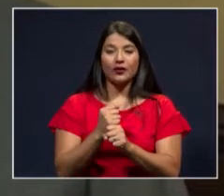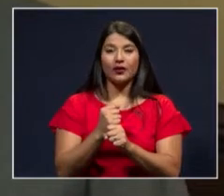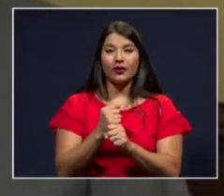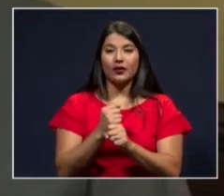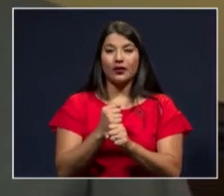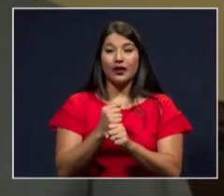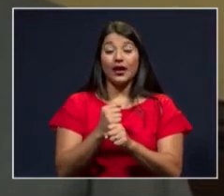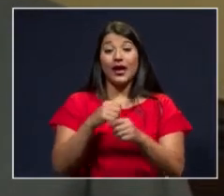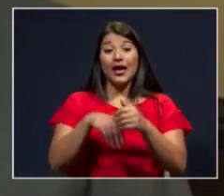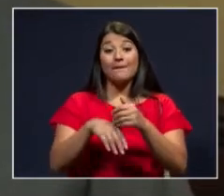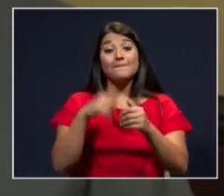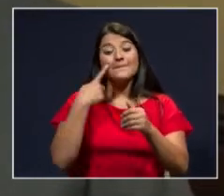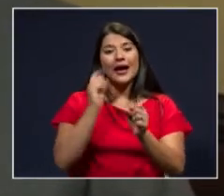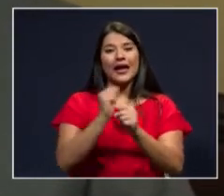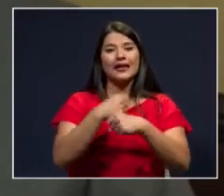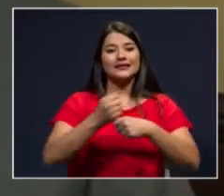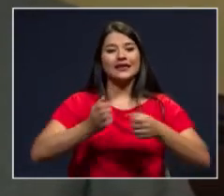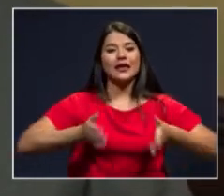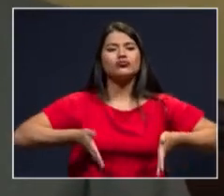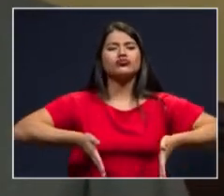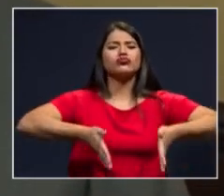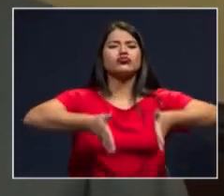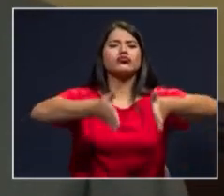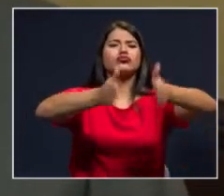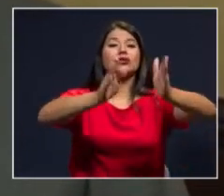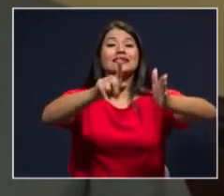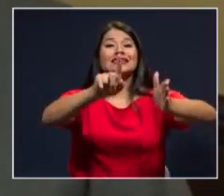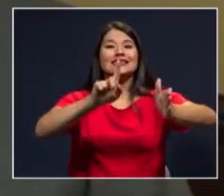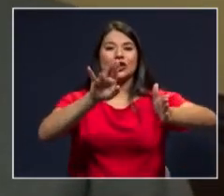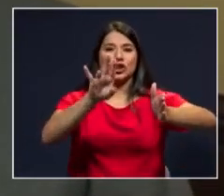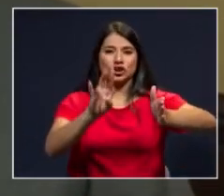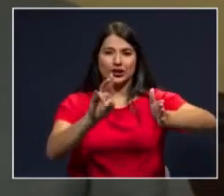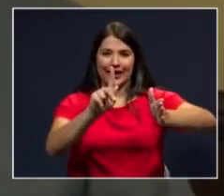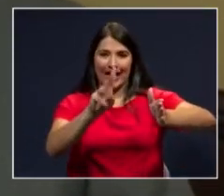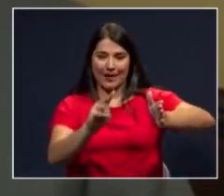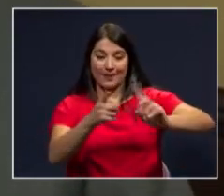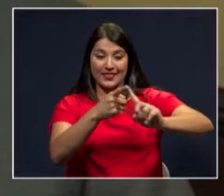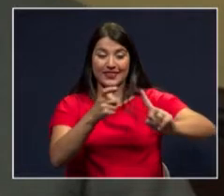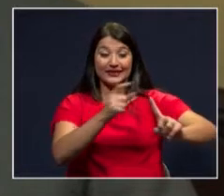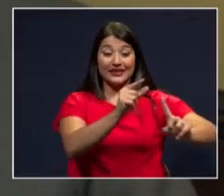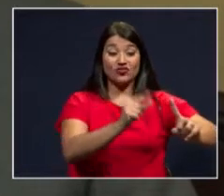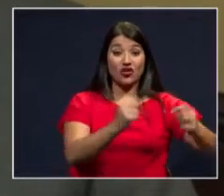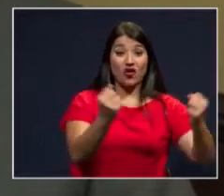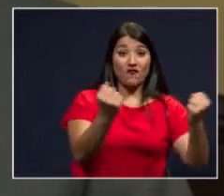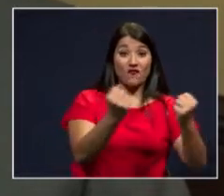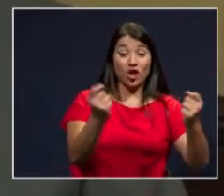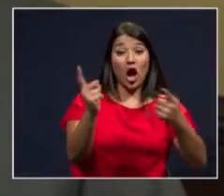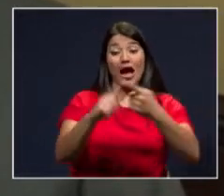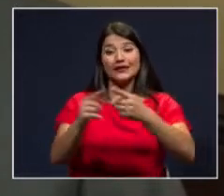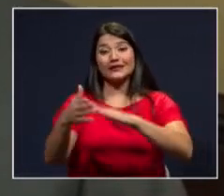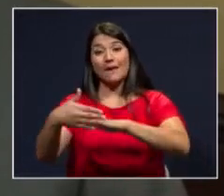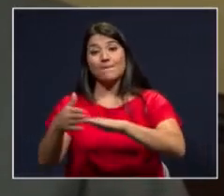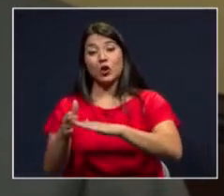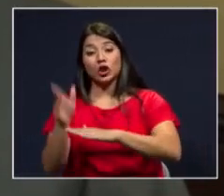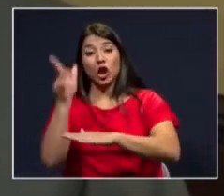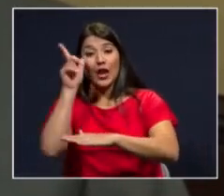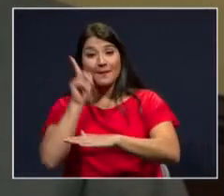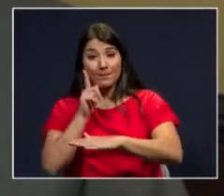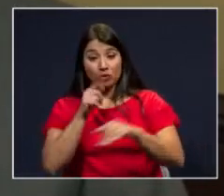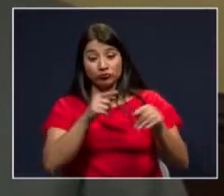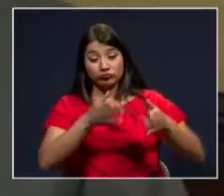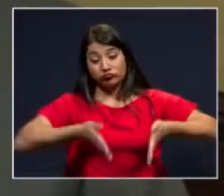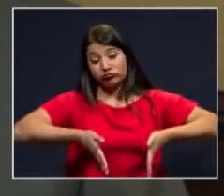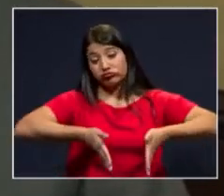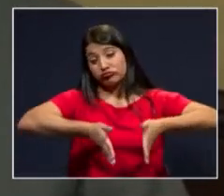largo de la carretera de 107 kilómetros que va entre Río Frío y Puerto Limón. Estas son formas